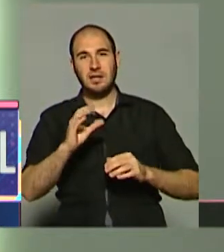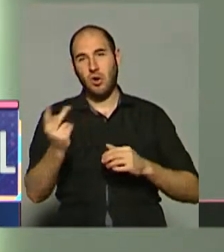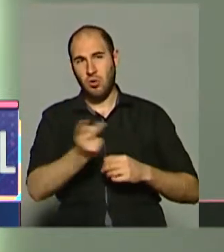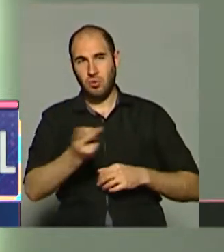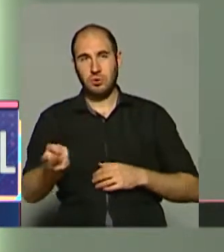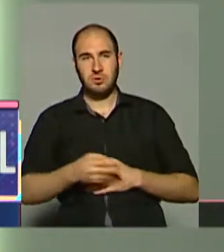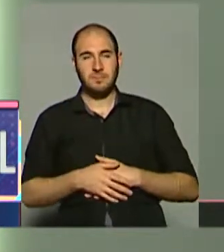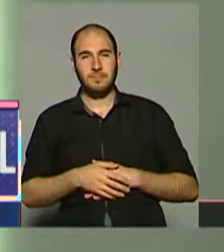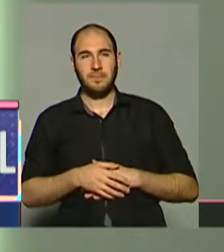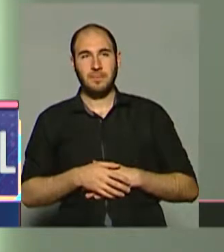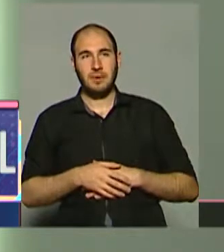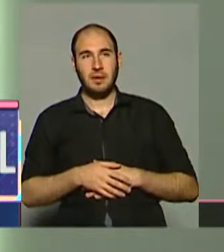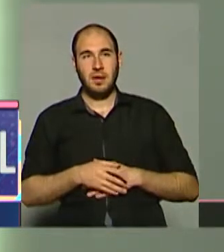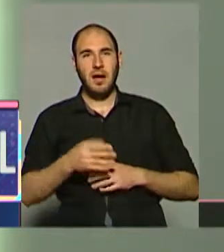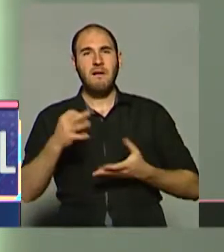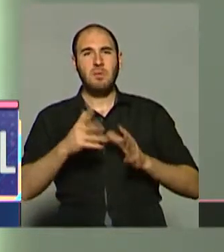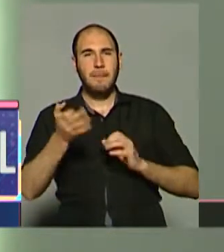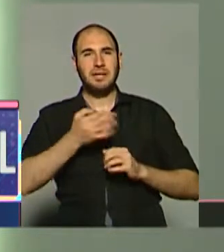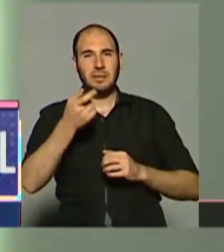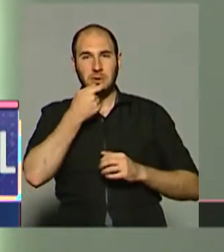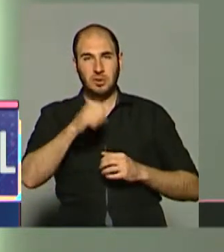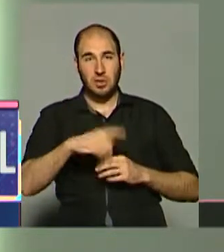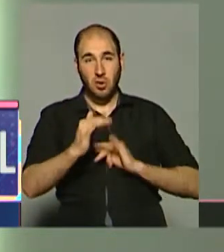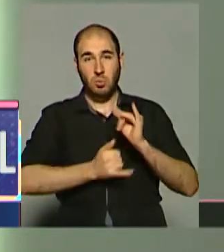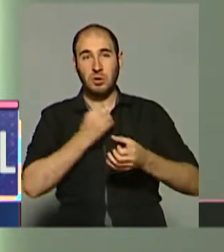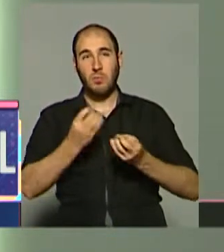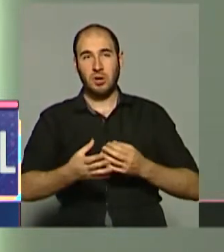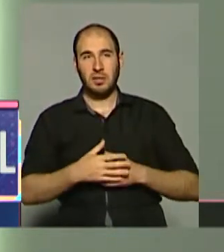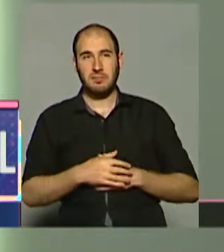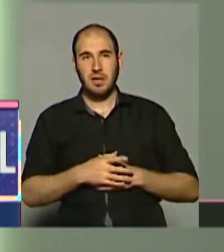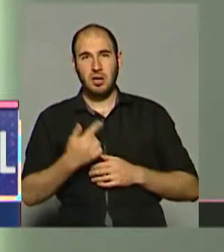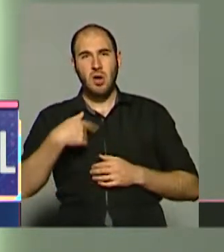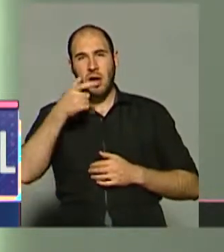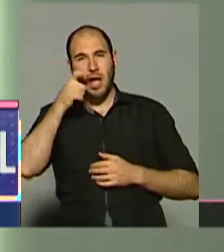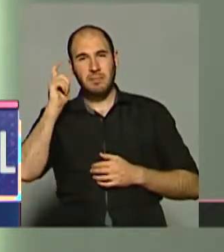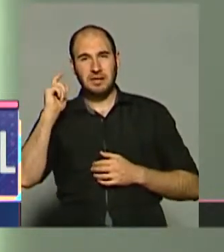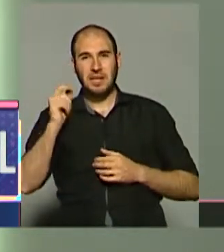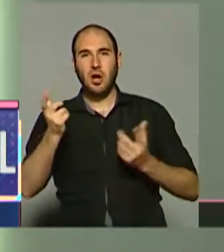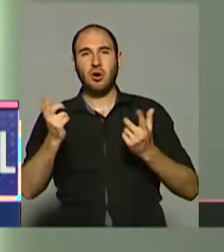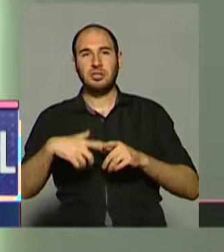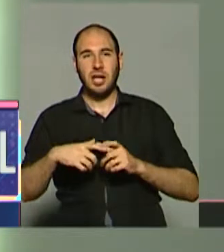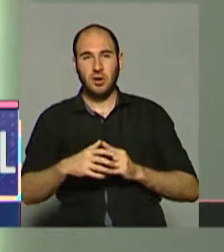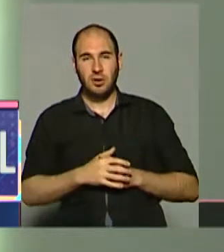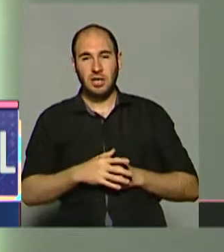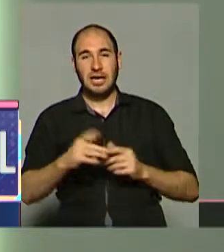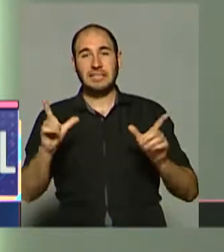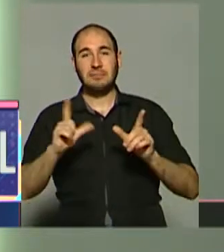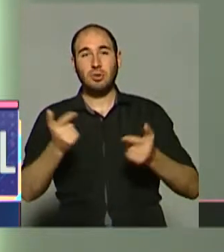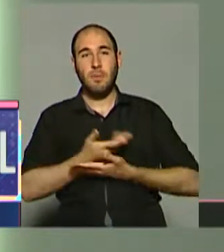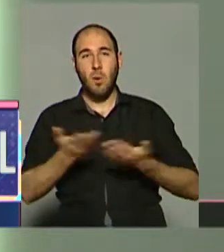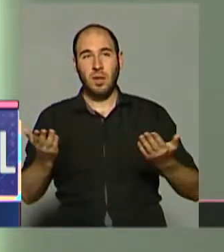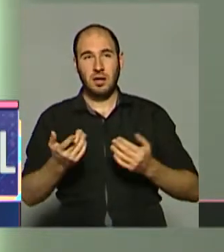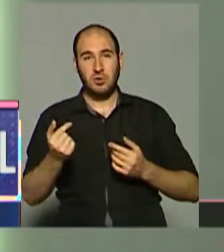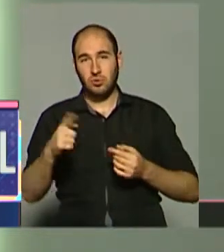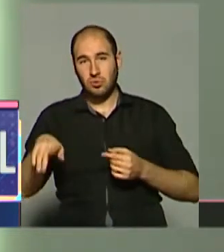casos. Uh-huh. Hay una particularidad en Mendoza, lo digo porque tengo la experiencia de estar en el Consejo de la Televisión Pública y